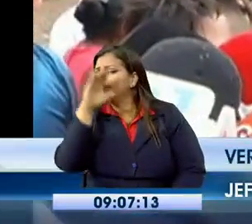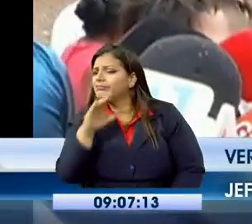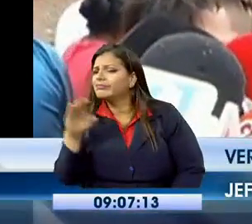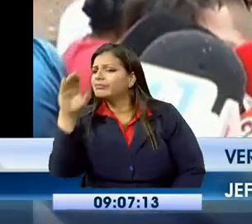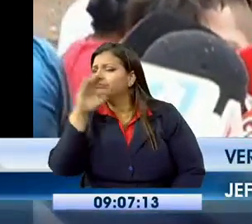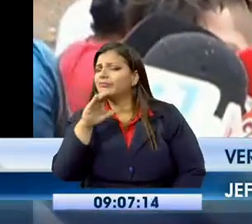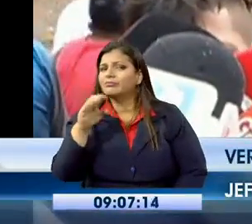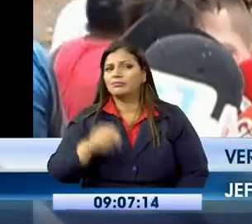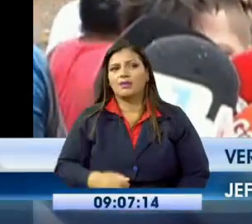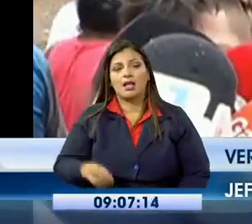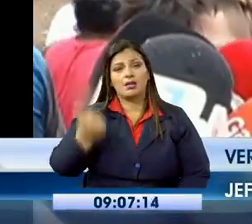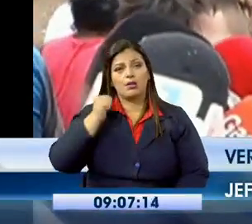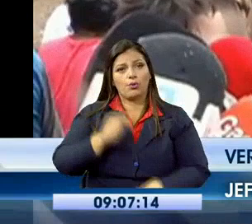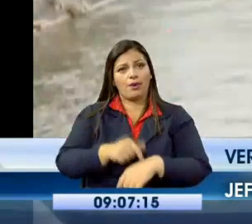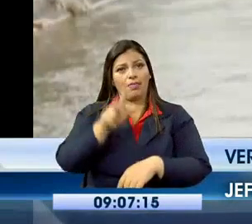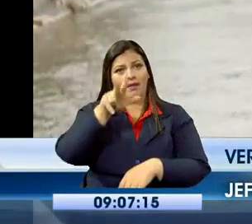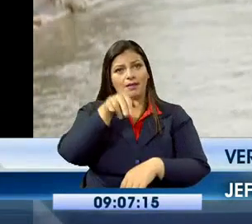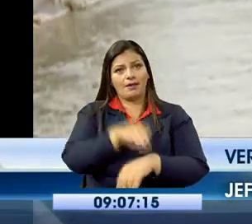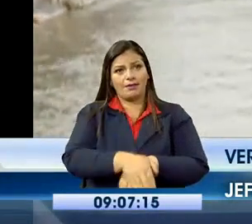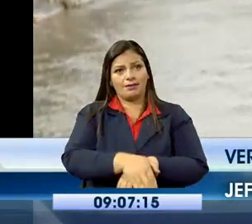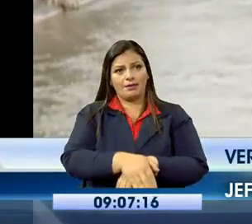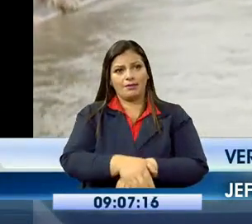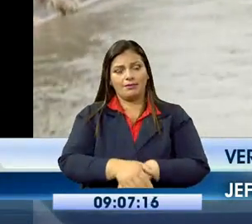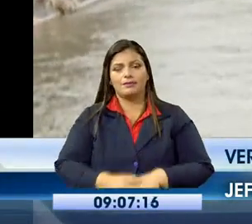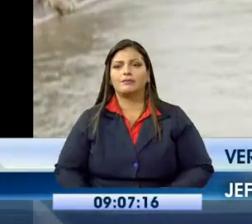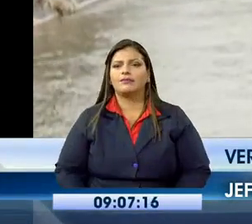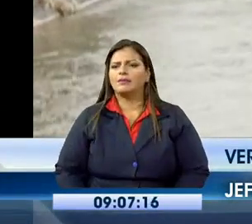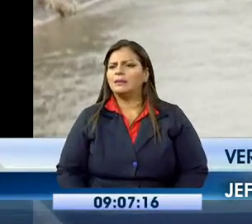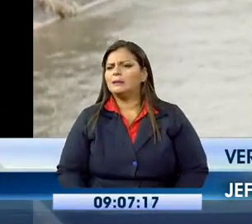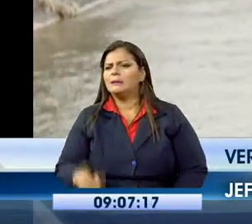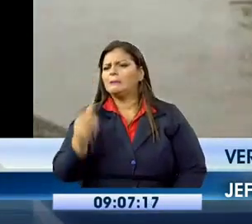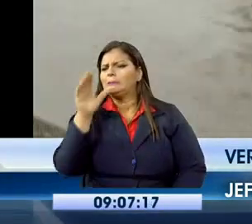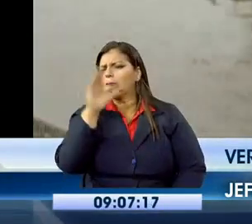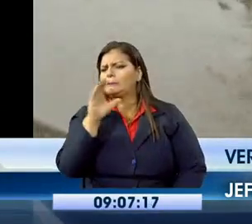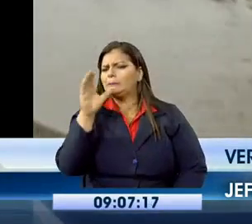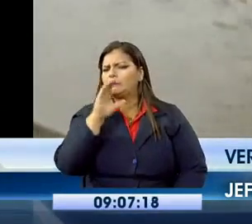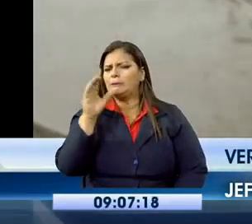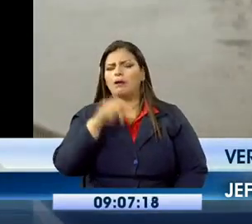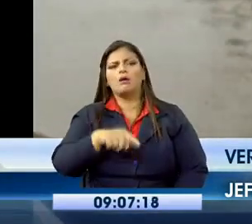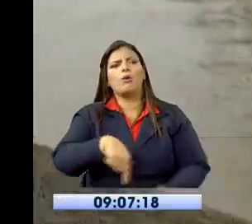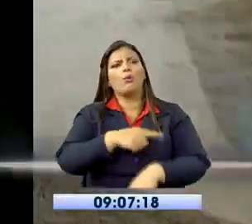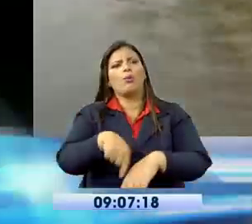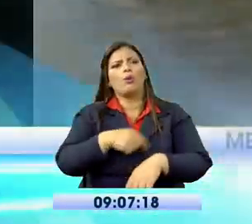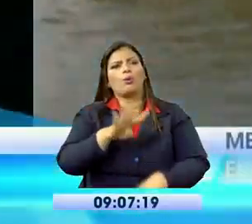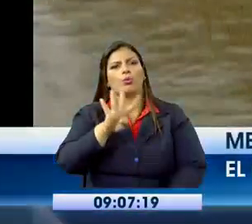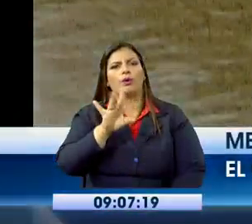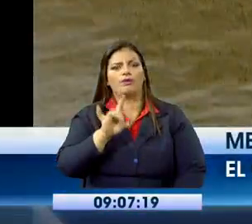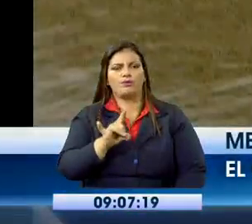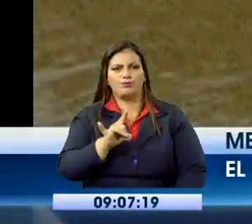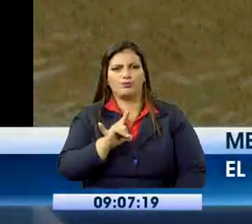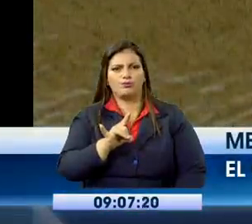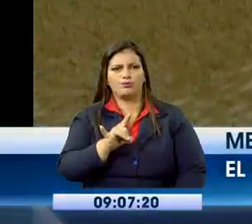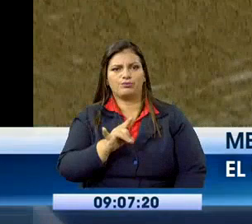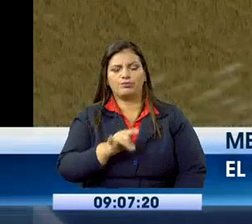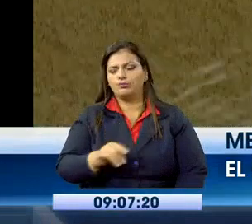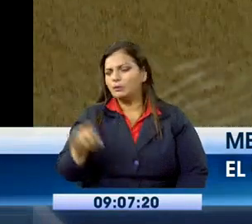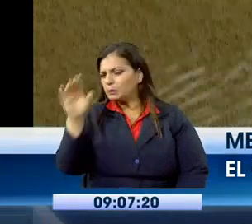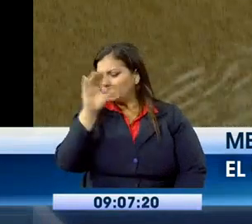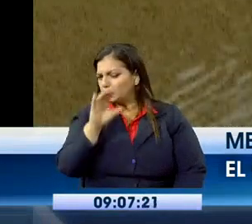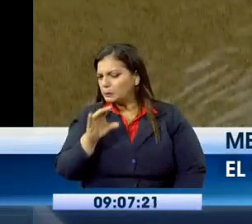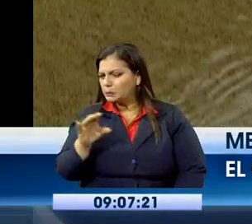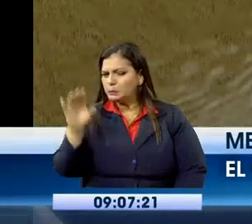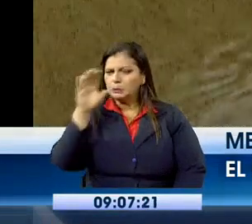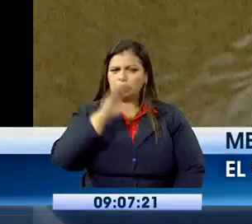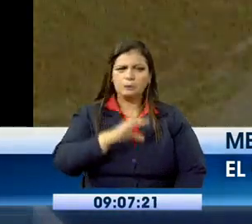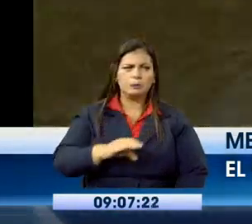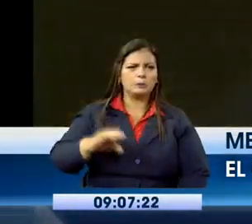3 de la tarde, aproximadamente esto dura unas 48 horas. Entonces nosotros estamos buscando orilla con el bote,